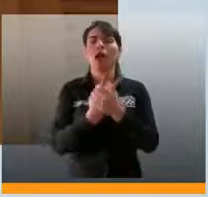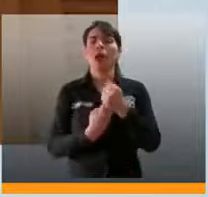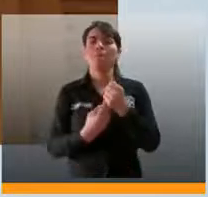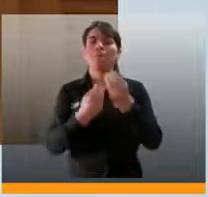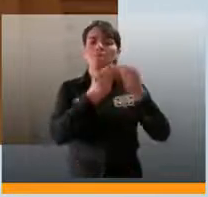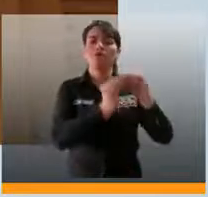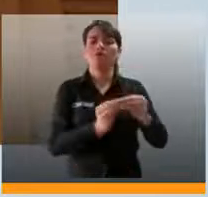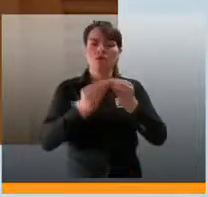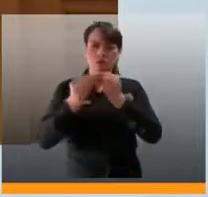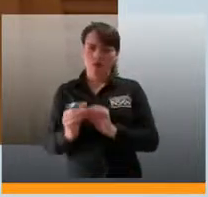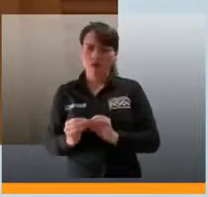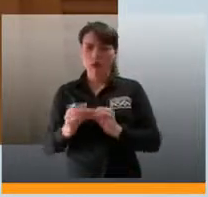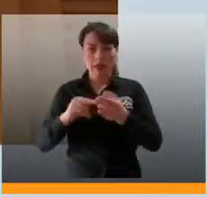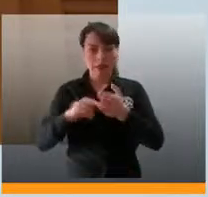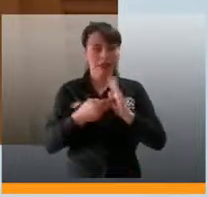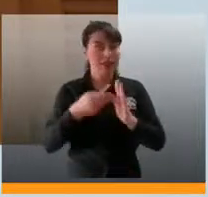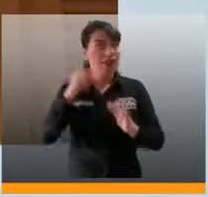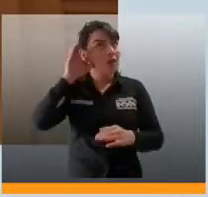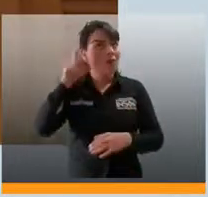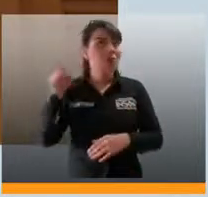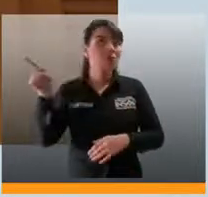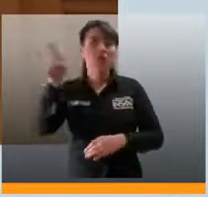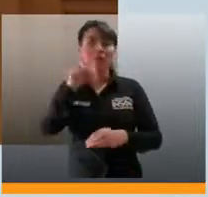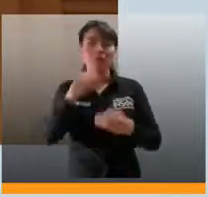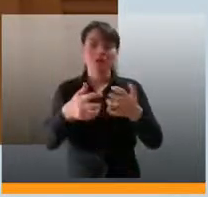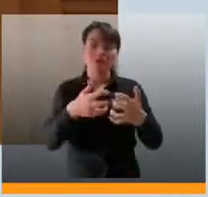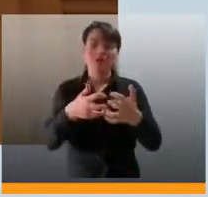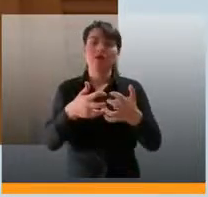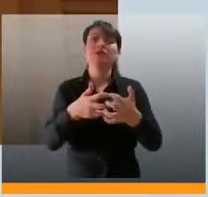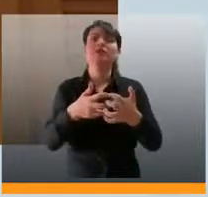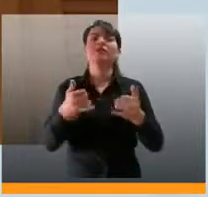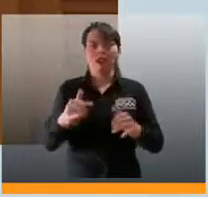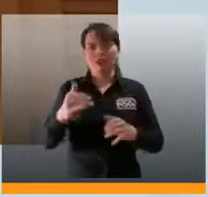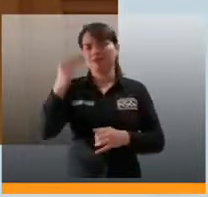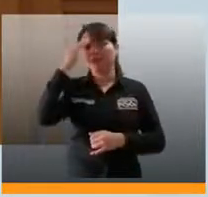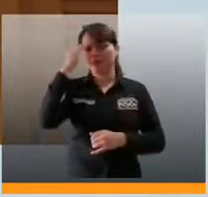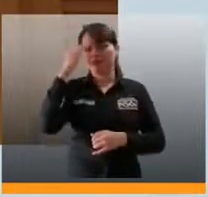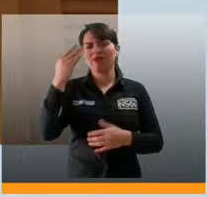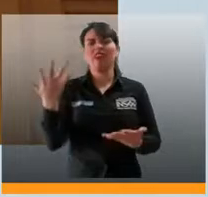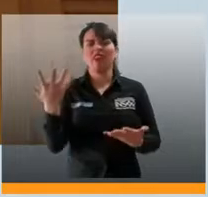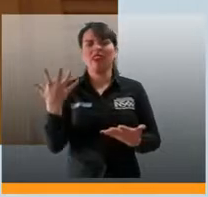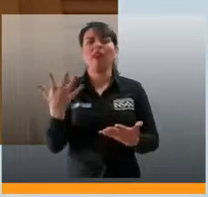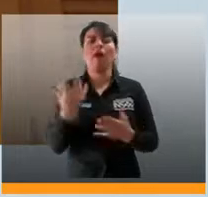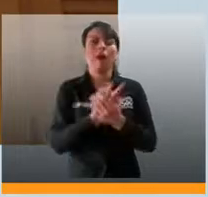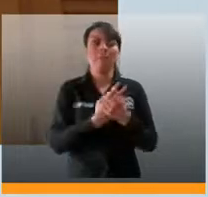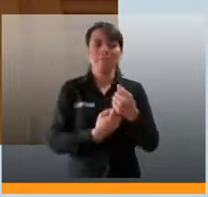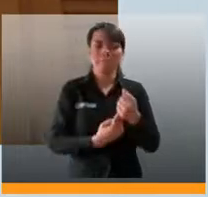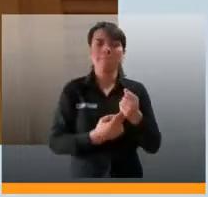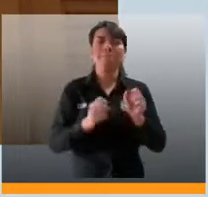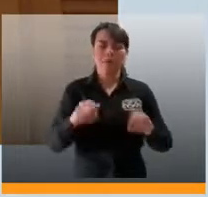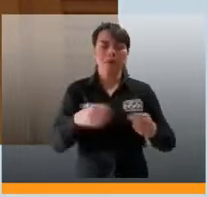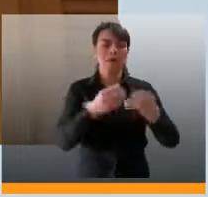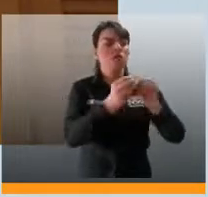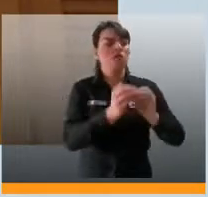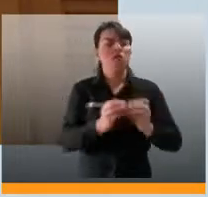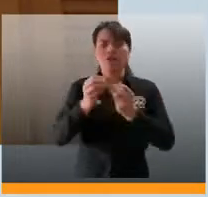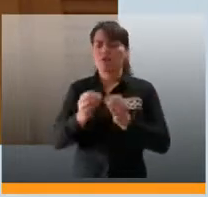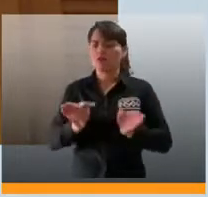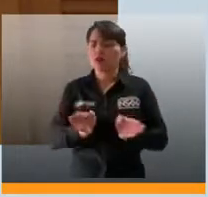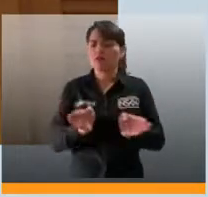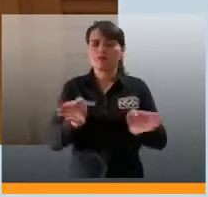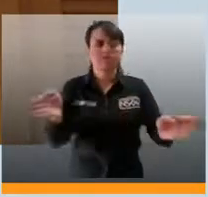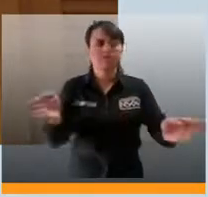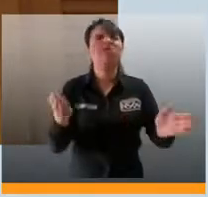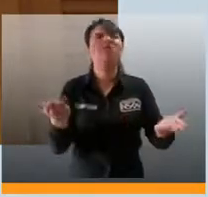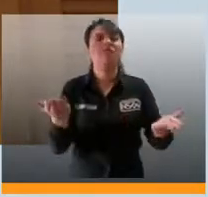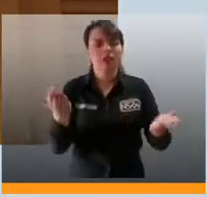tenemos en nuestro sistema una completitud en términos de niveles y modalidades que nos permita seguir